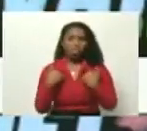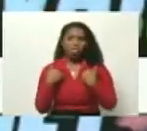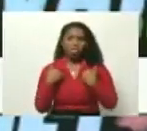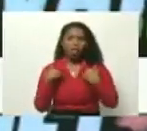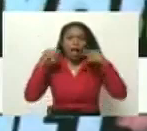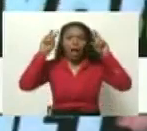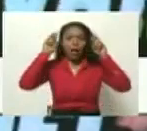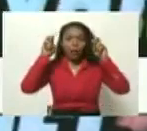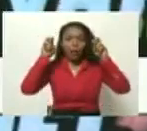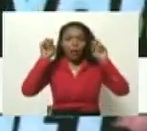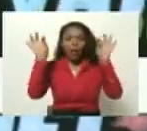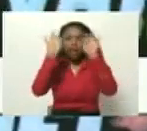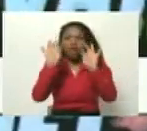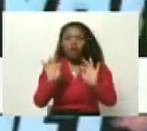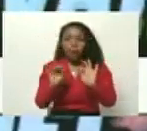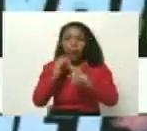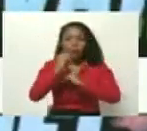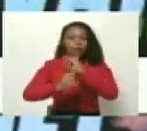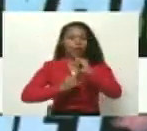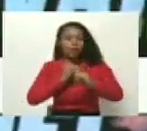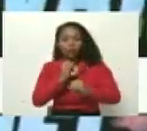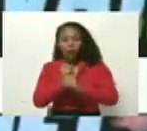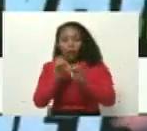configuración geopolítica internacional, mundial,